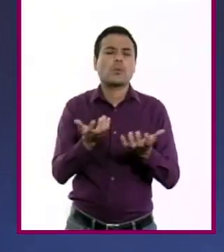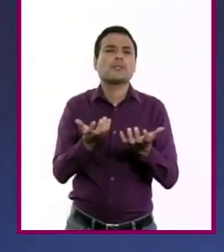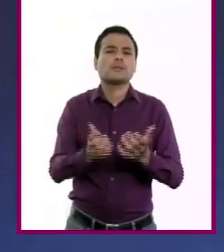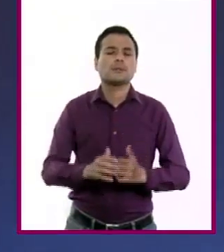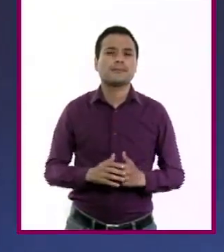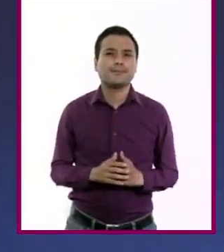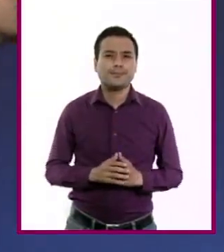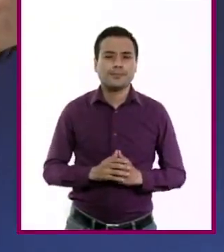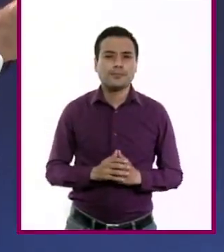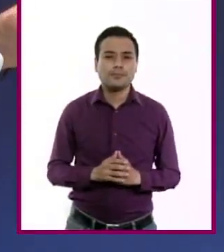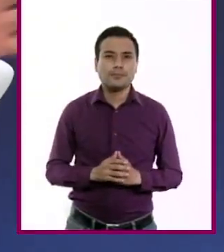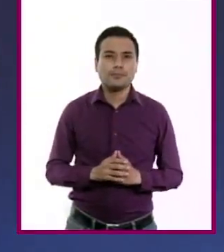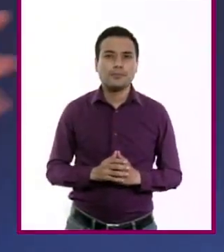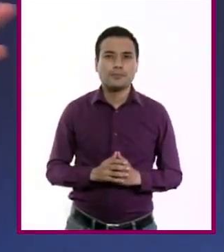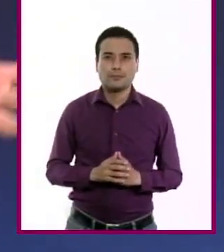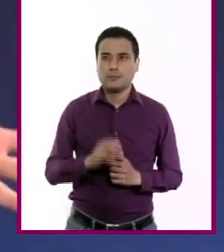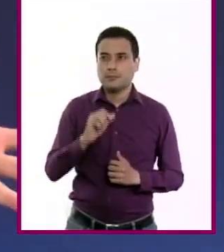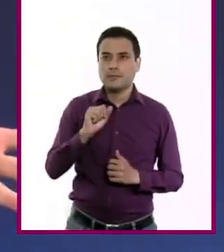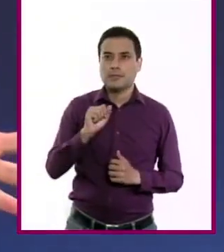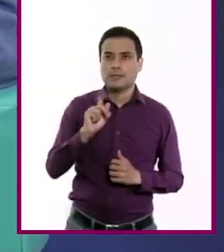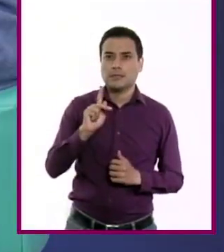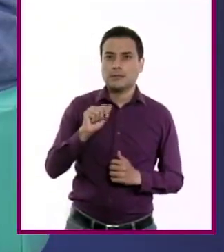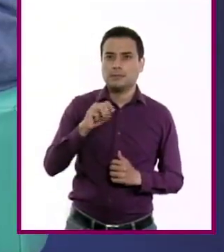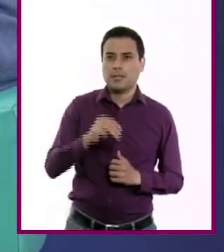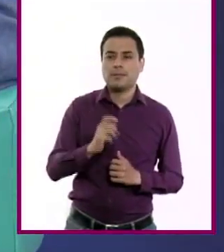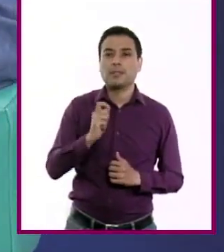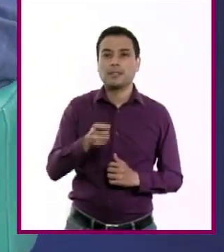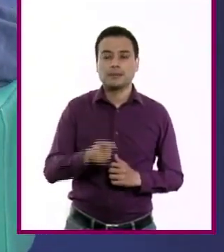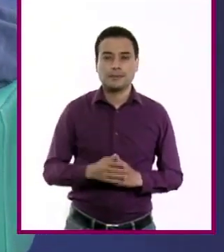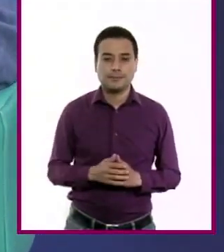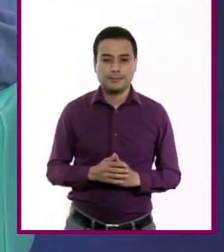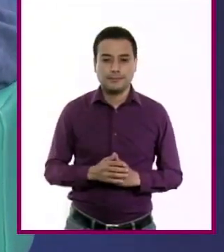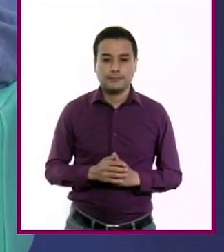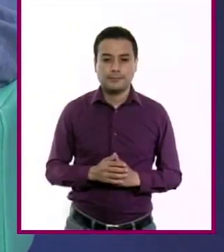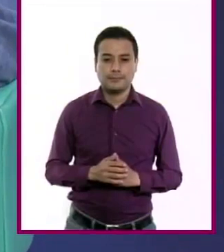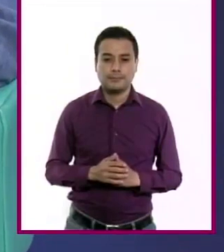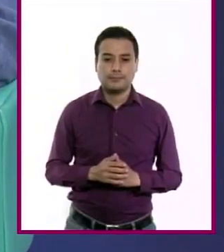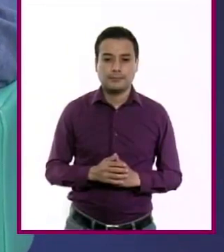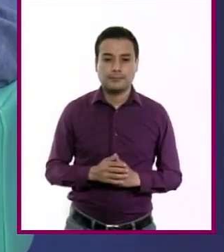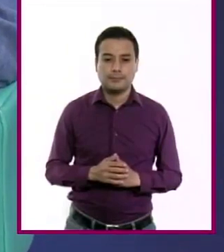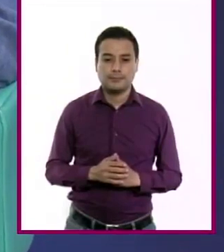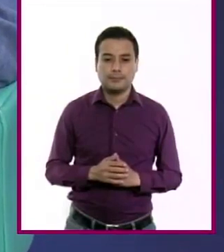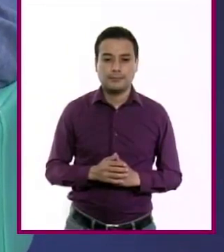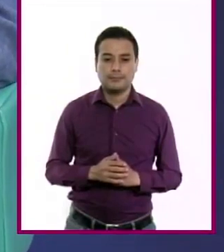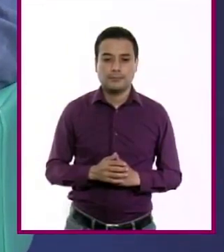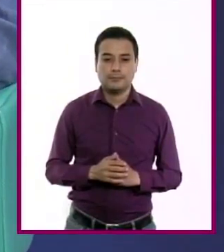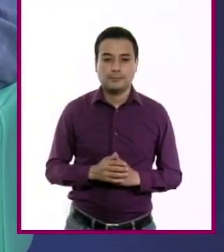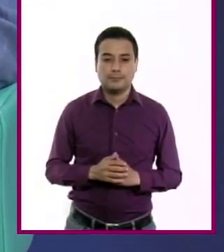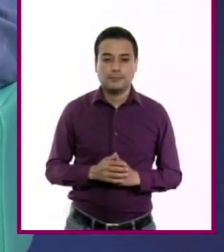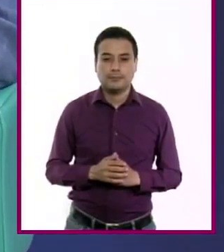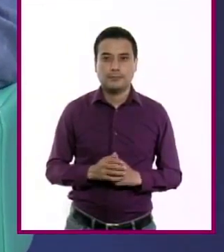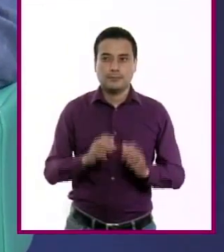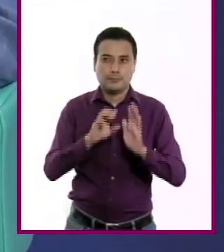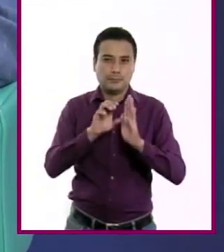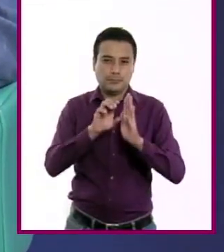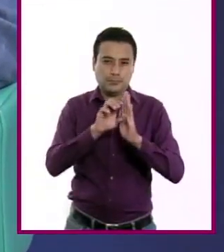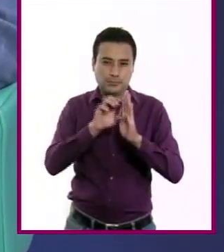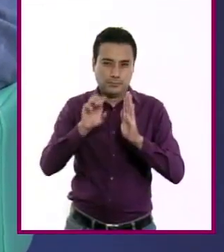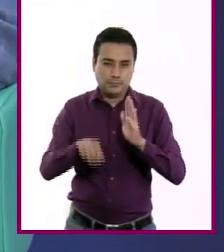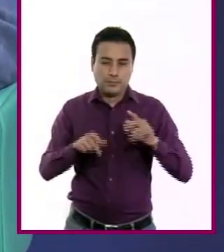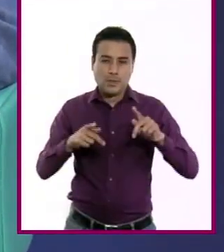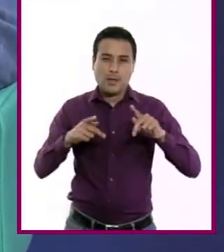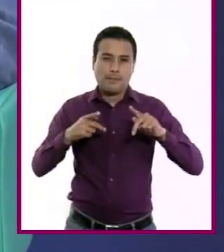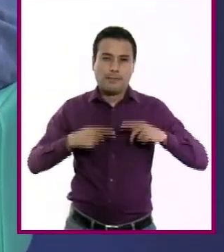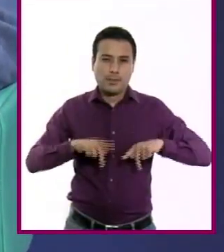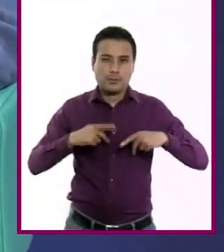eso. Spam. ¿Qué es el spam? Básicamente el spam sería una táctica que se utiliza